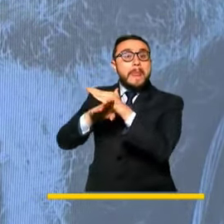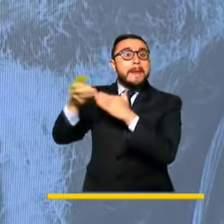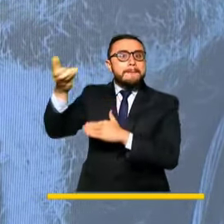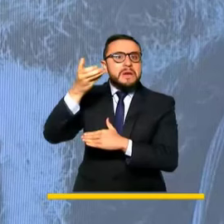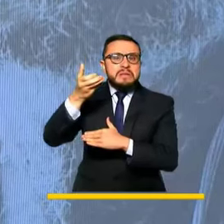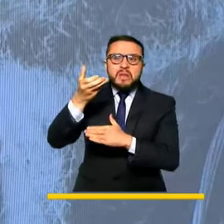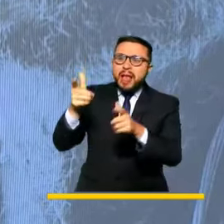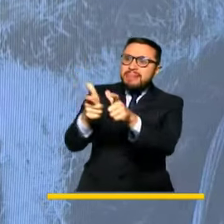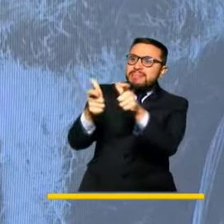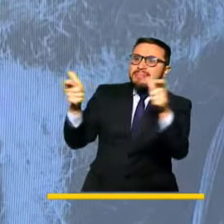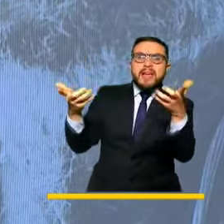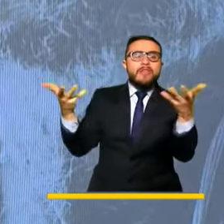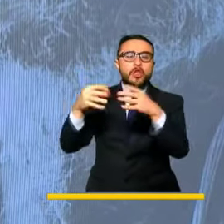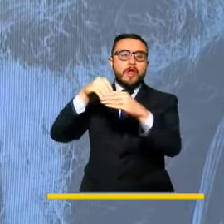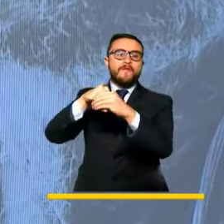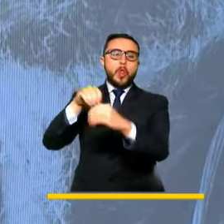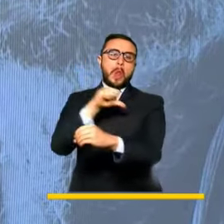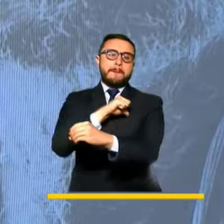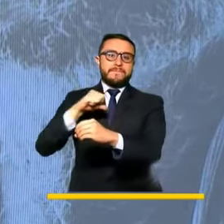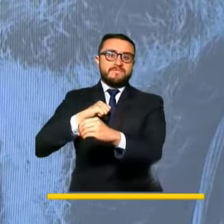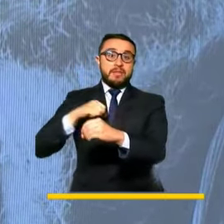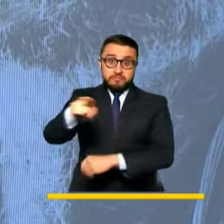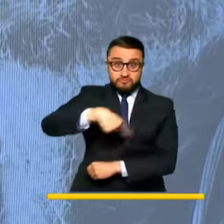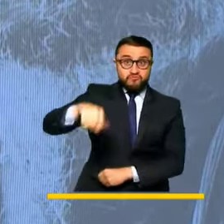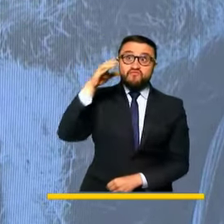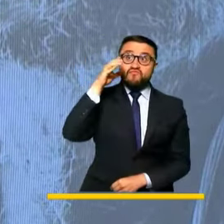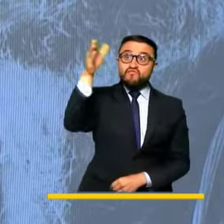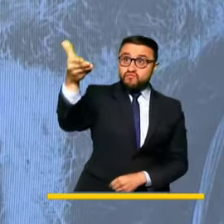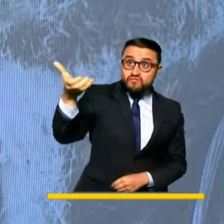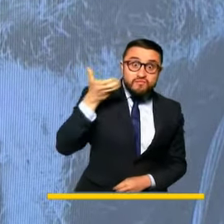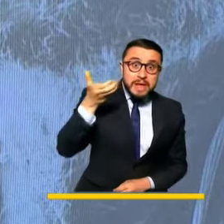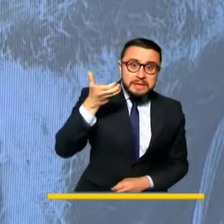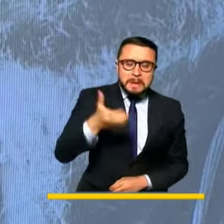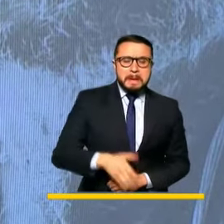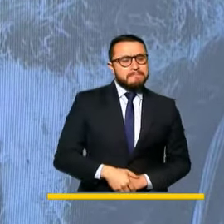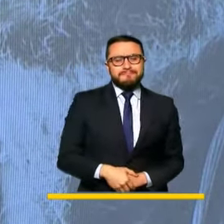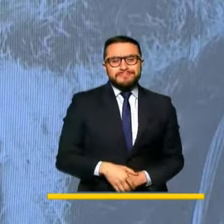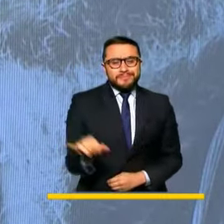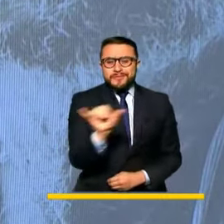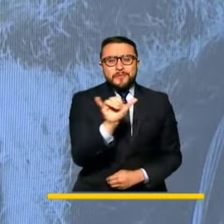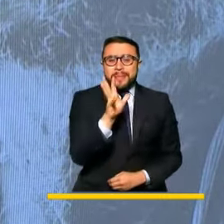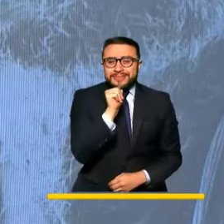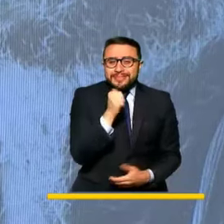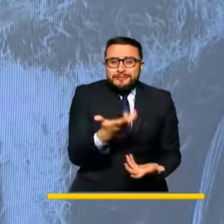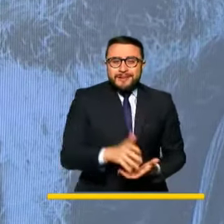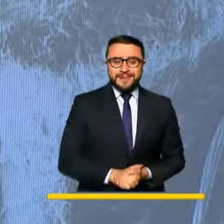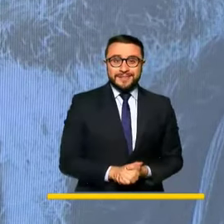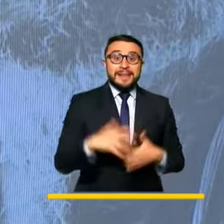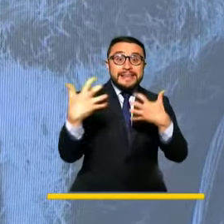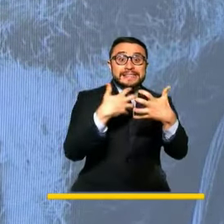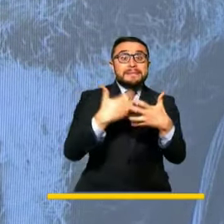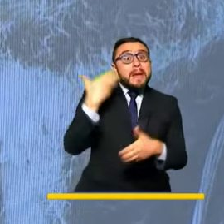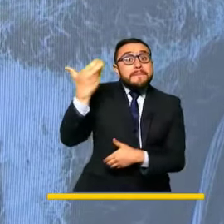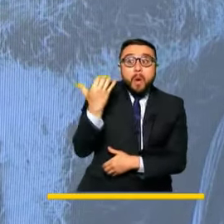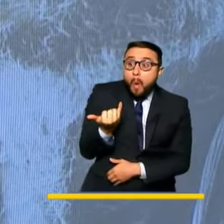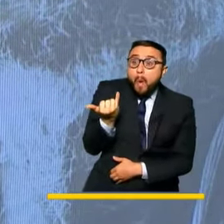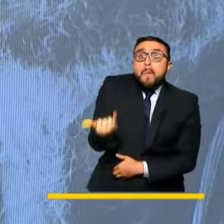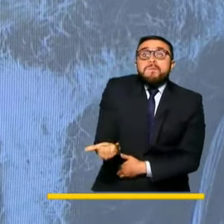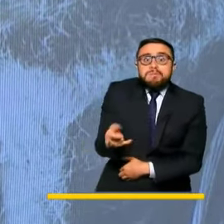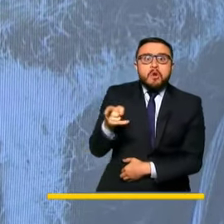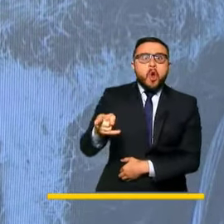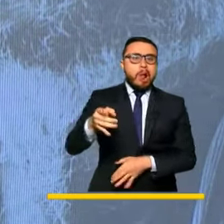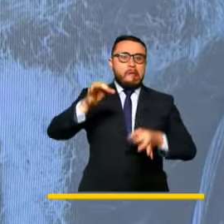privados de pensiones y tampoco tendrán pensión. El sistema pensional actual es profundamente